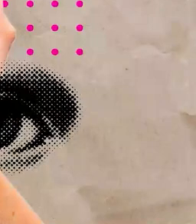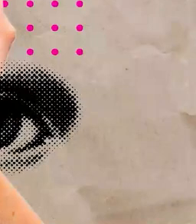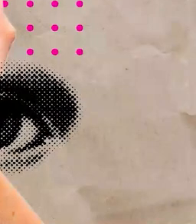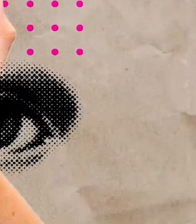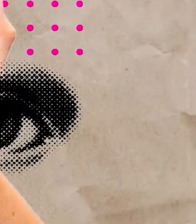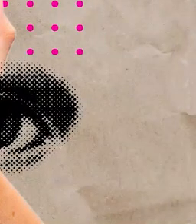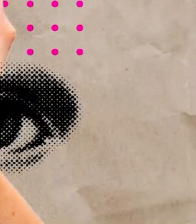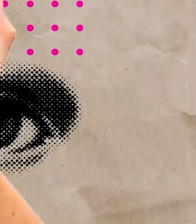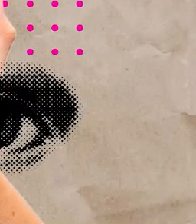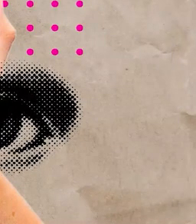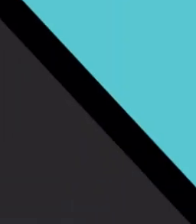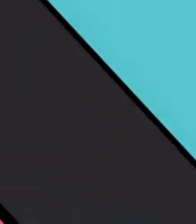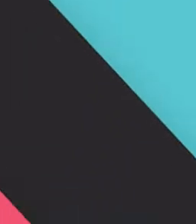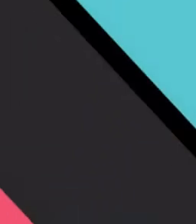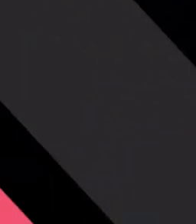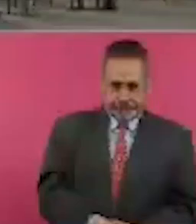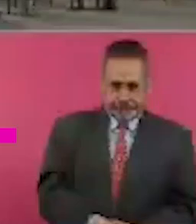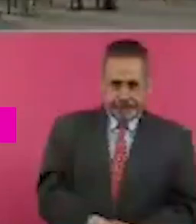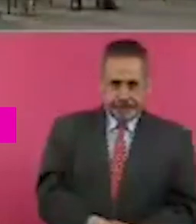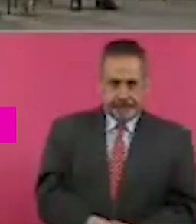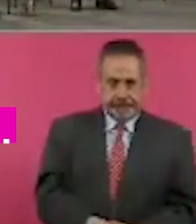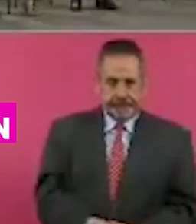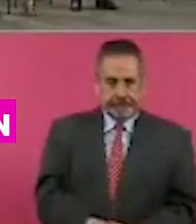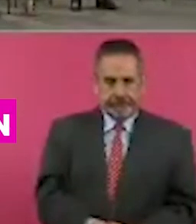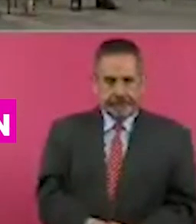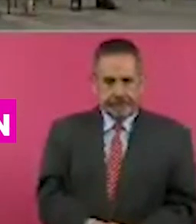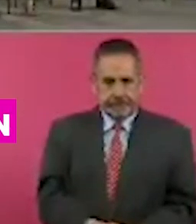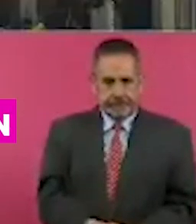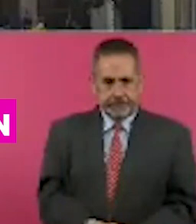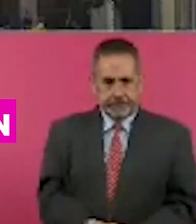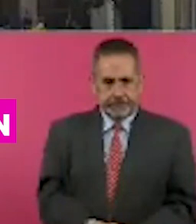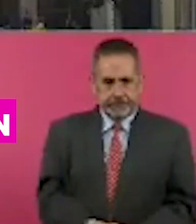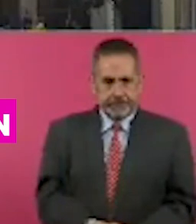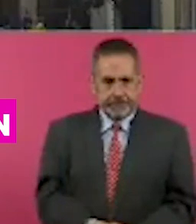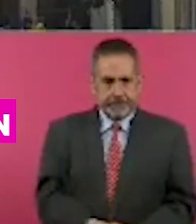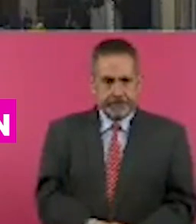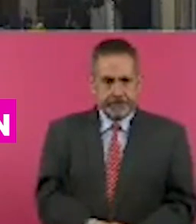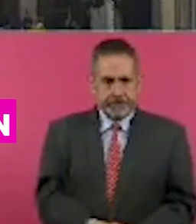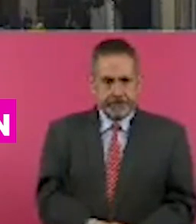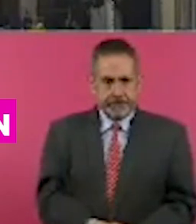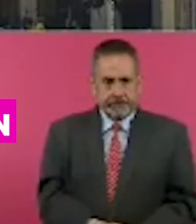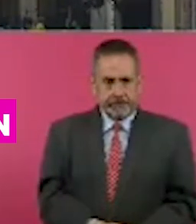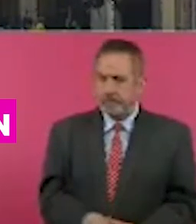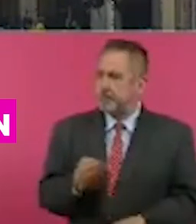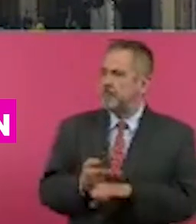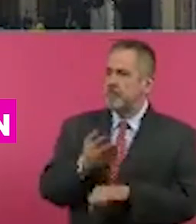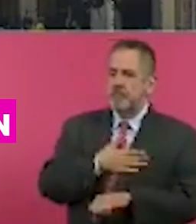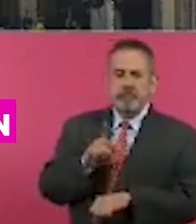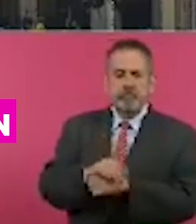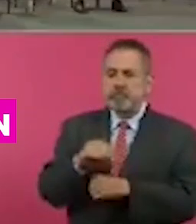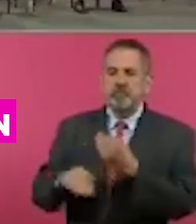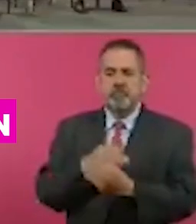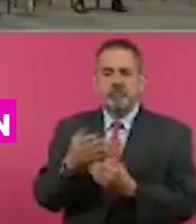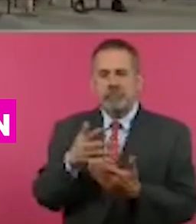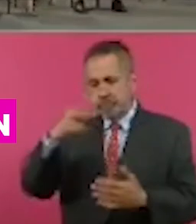Bienvenido a Central Informativo. Puebla es el tercer estado con mayor inversión dentro del Programa Nacional de Reconstrucción PNR